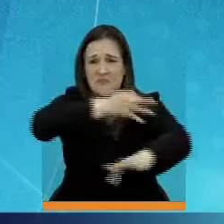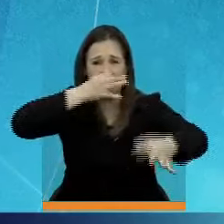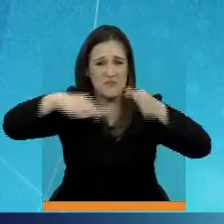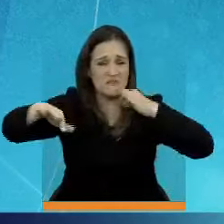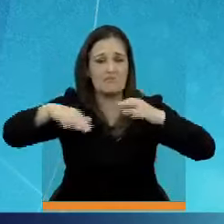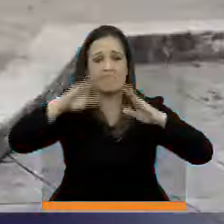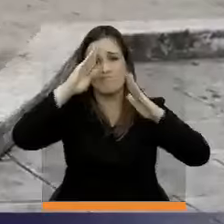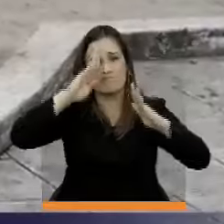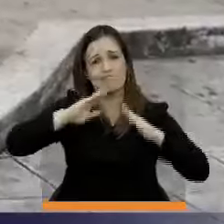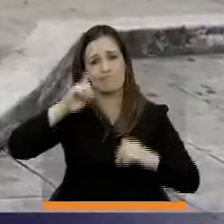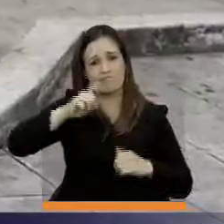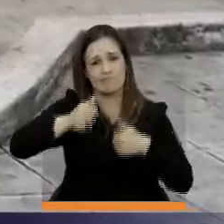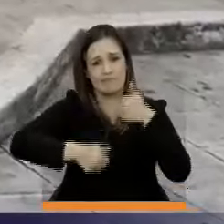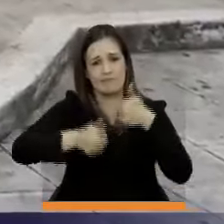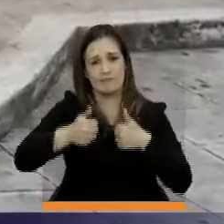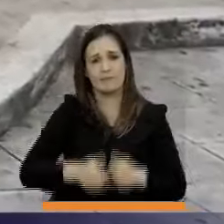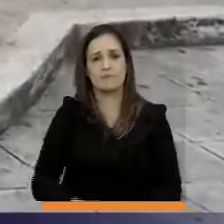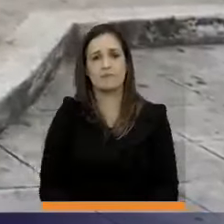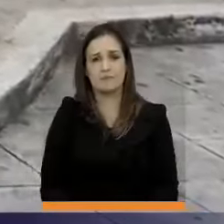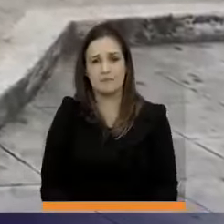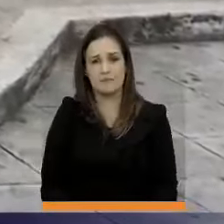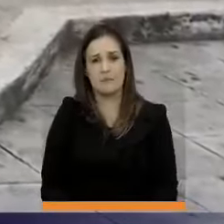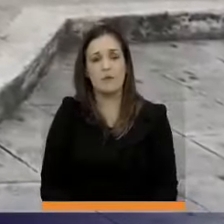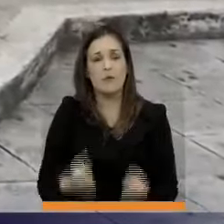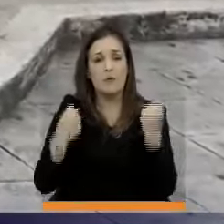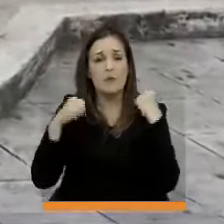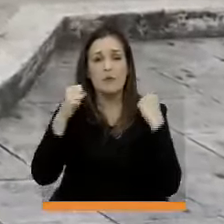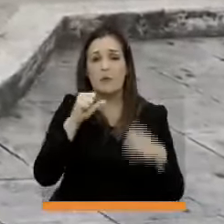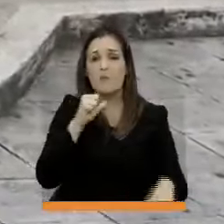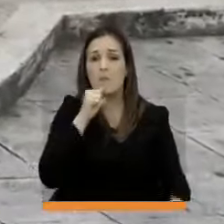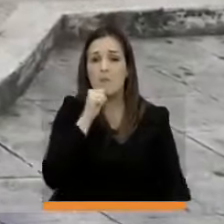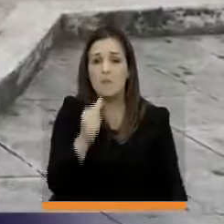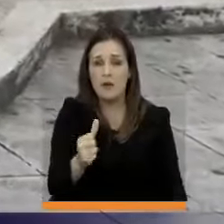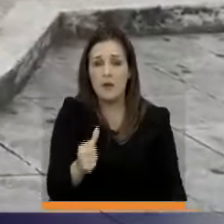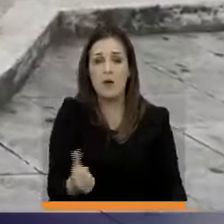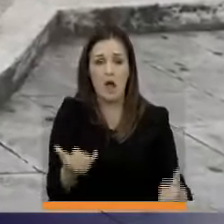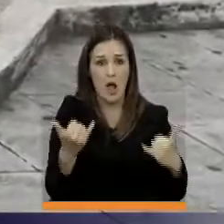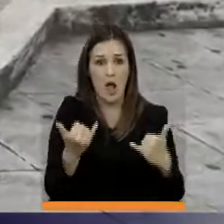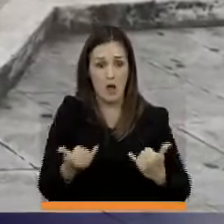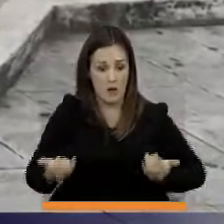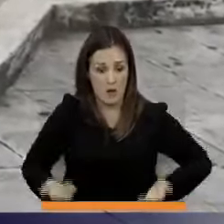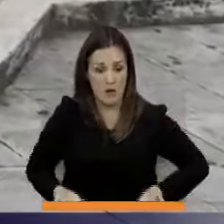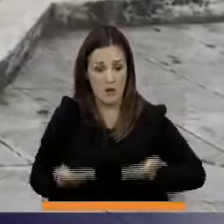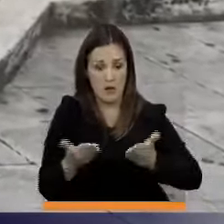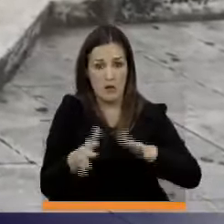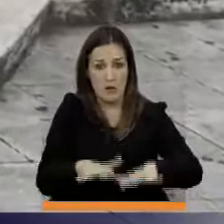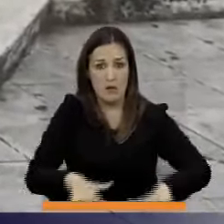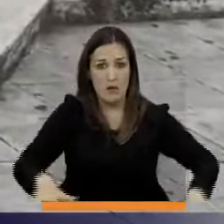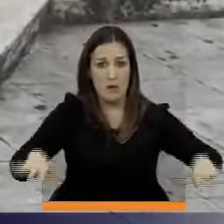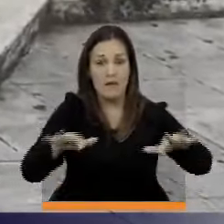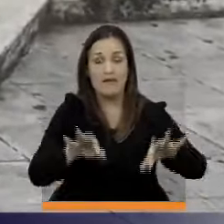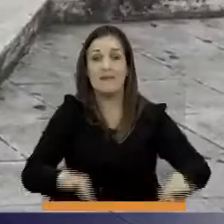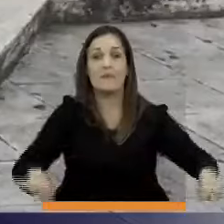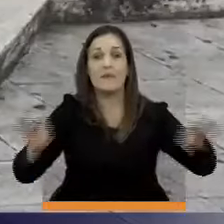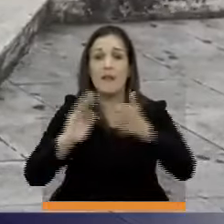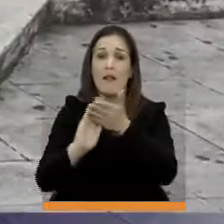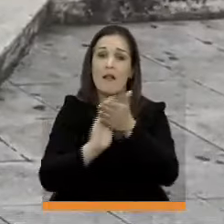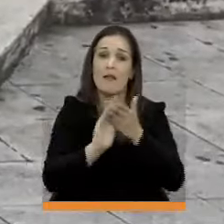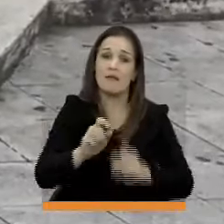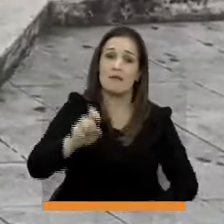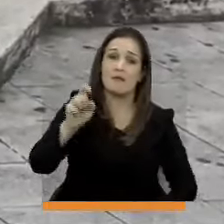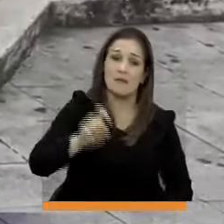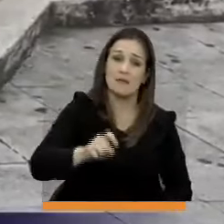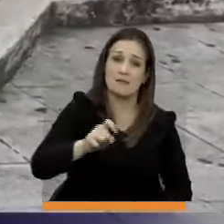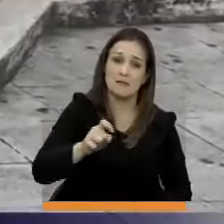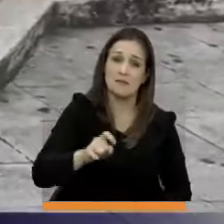las autoridades. Y es mucho más preocupante que se vaya a recibir esta obra por parte de la alcaldía para que la